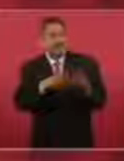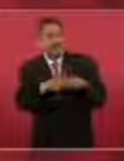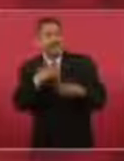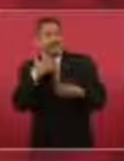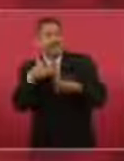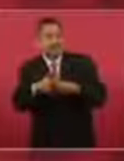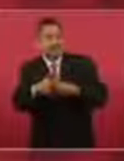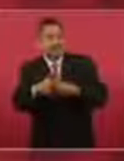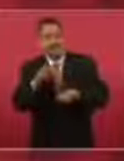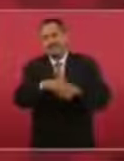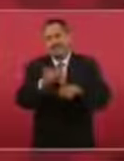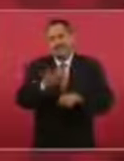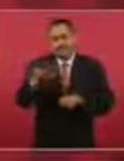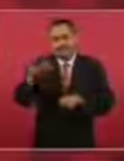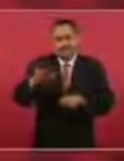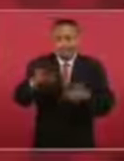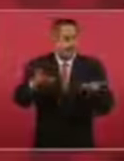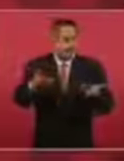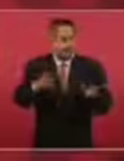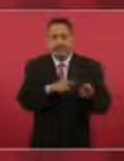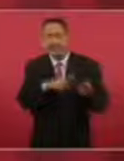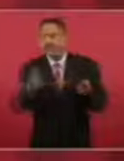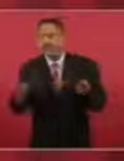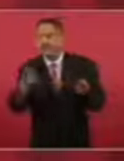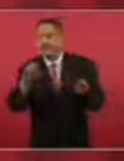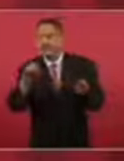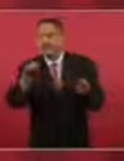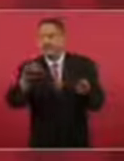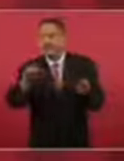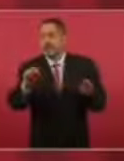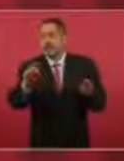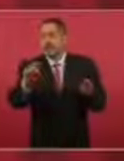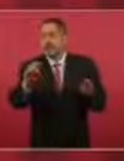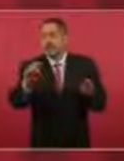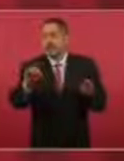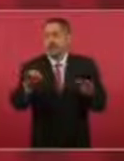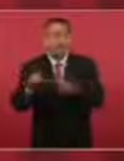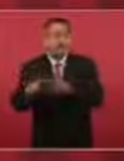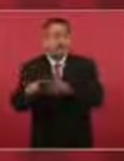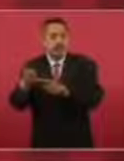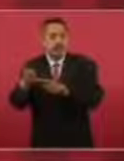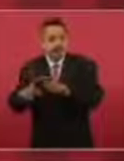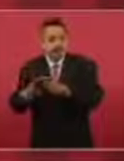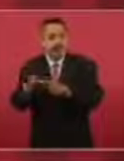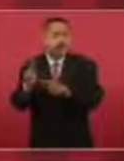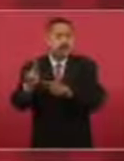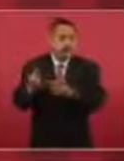más precio que el combustóleo, pero no solo eso,